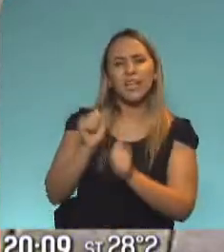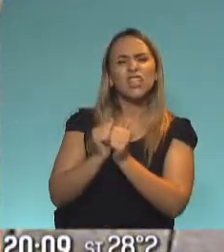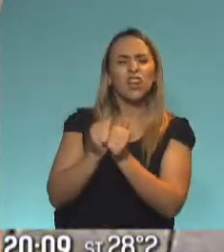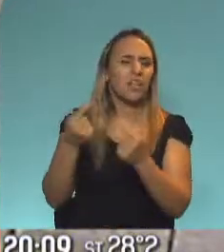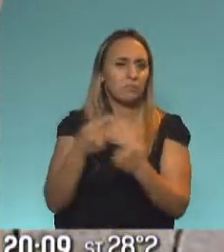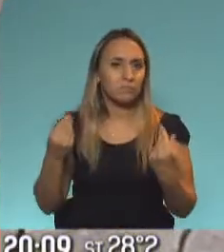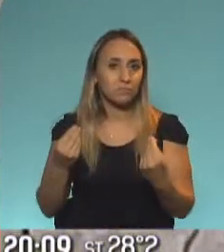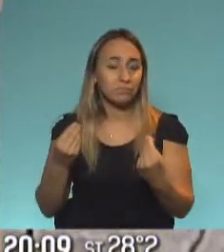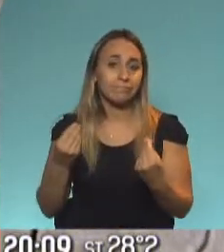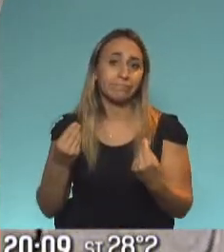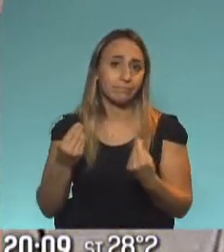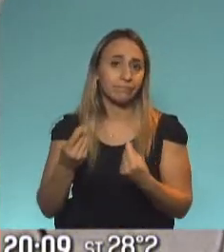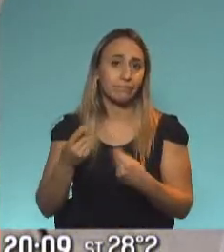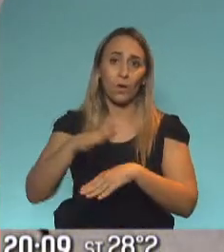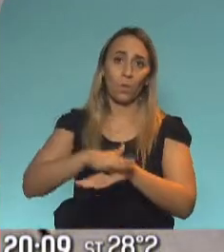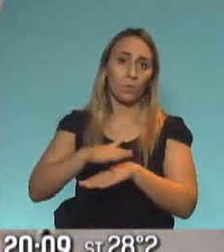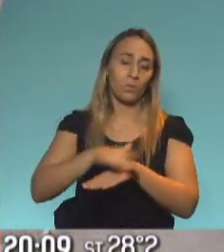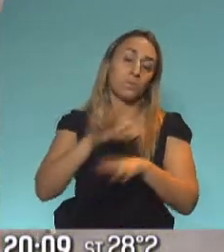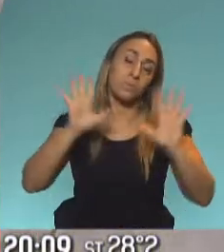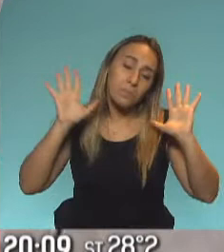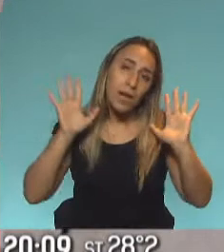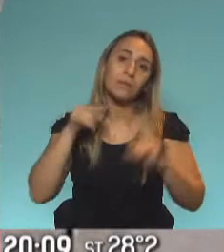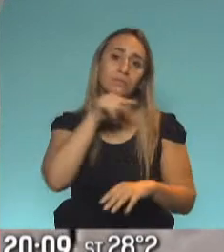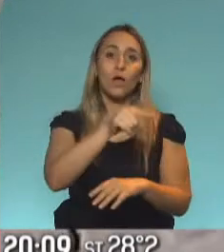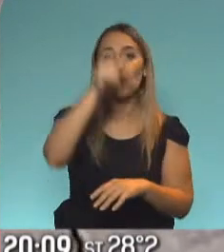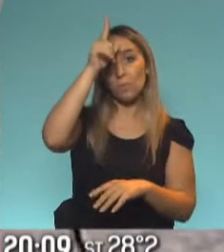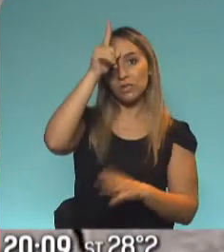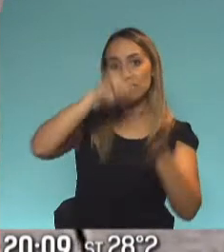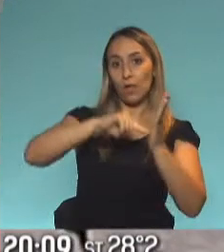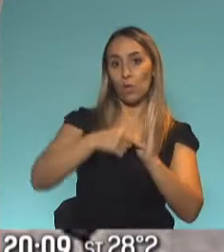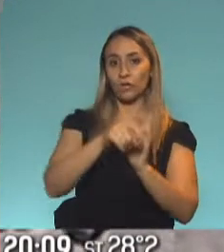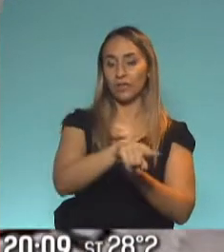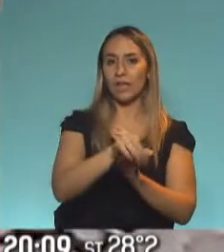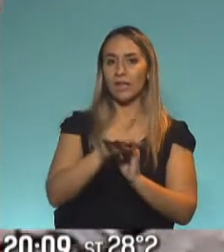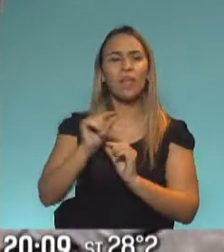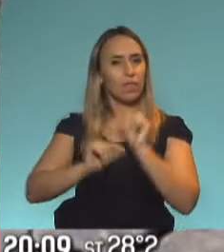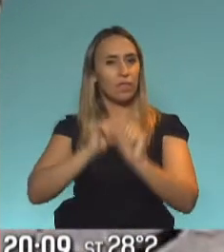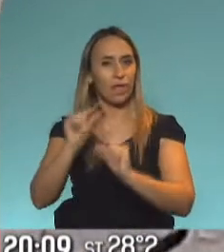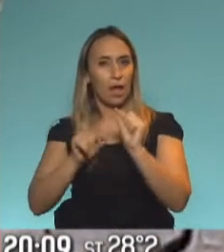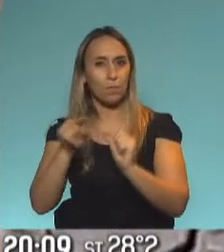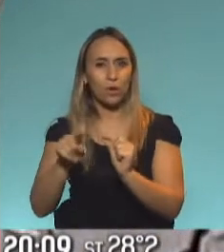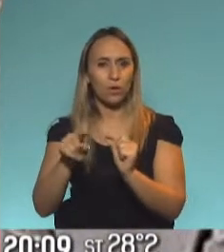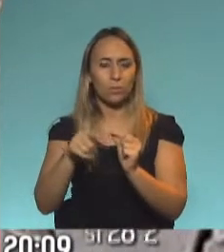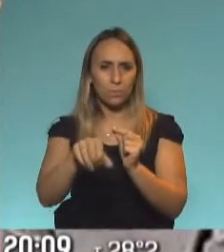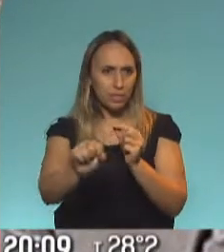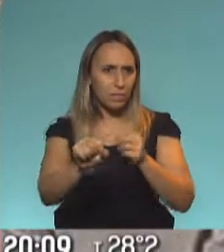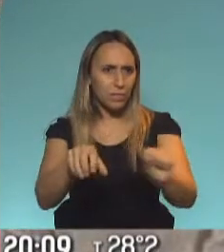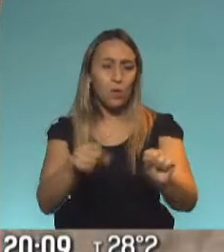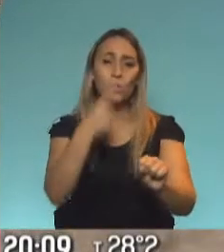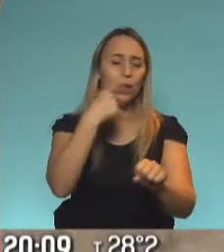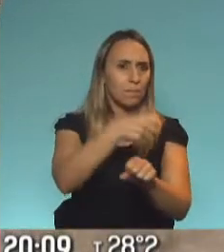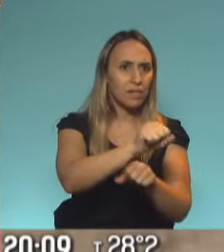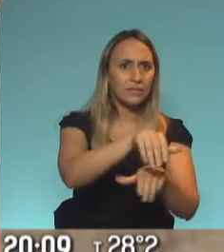la policía bonaerense, a parte de la policía bonaerense. Una historia que fue empezando a tener algunos indicios: una zapatilla, un día,